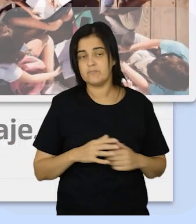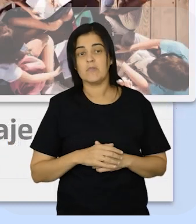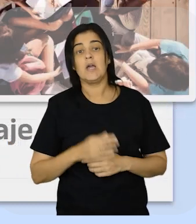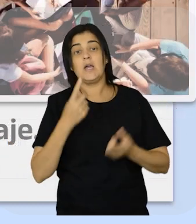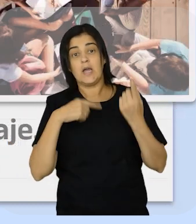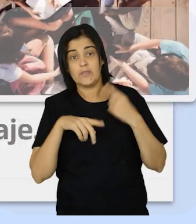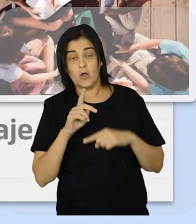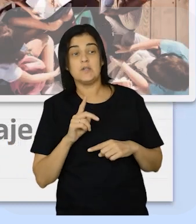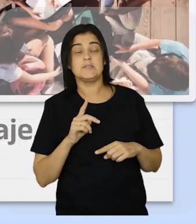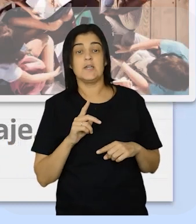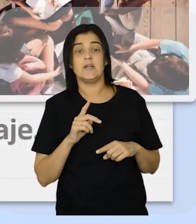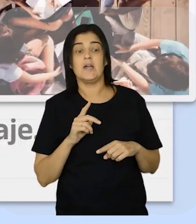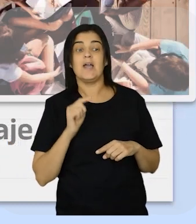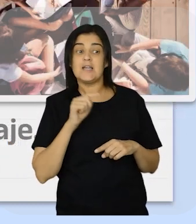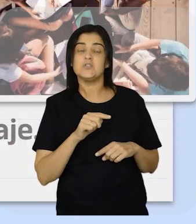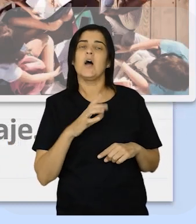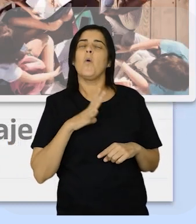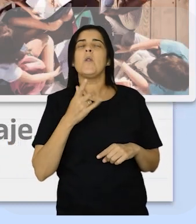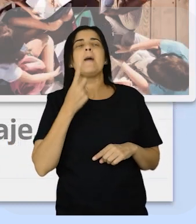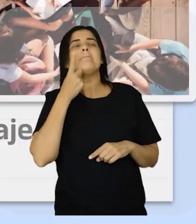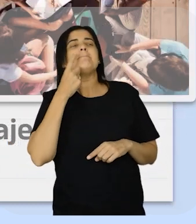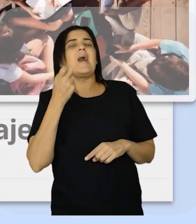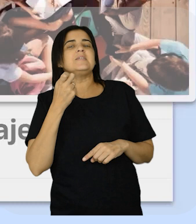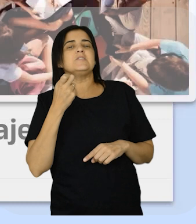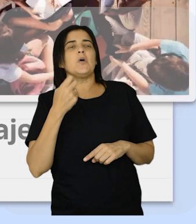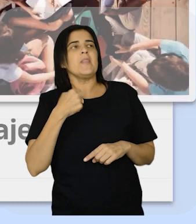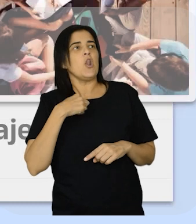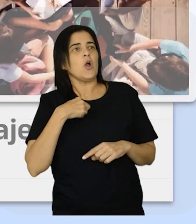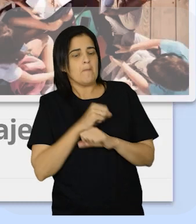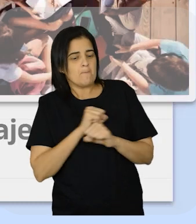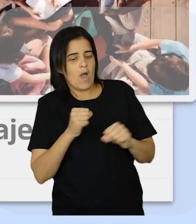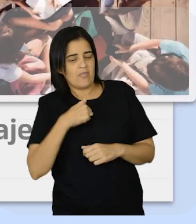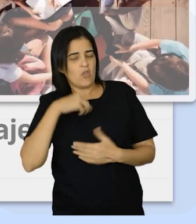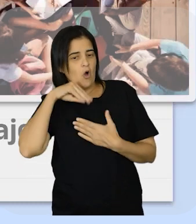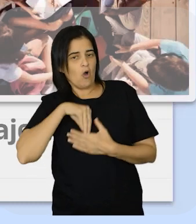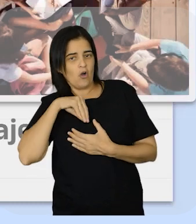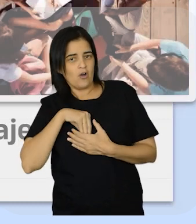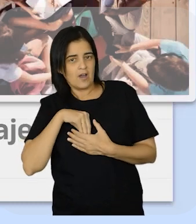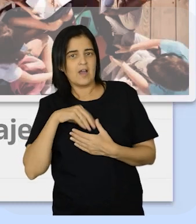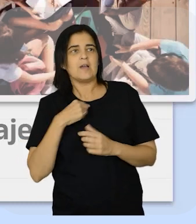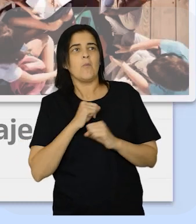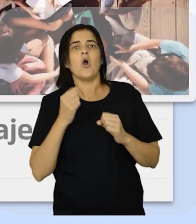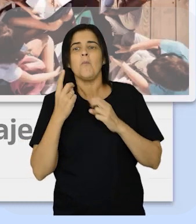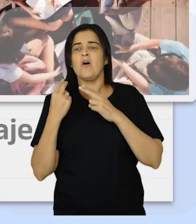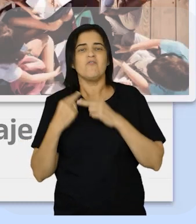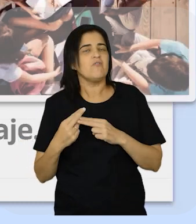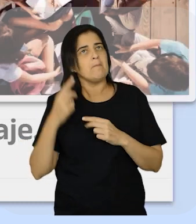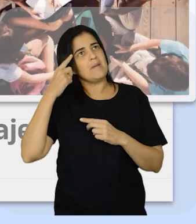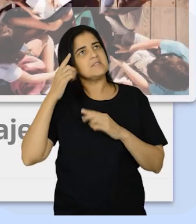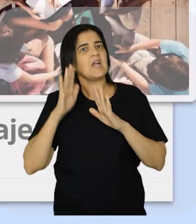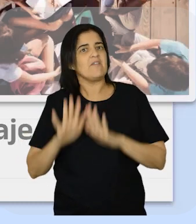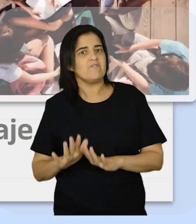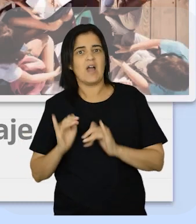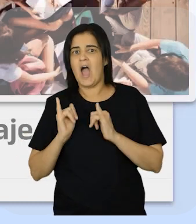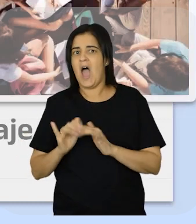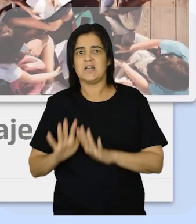Entonces, eso es una percepción de mi habilidad como una percepción estática.